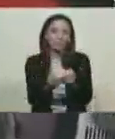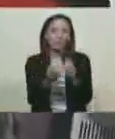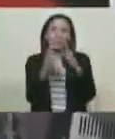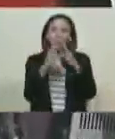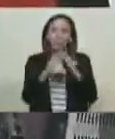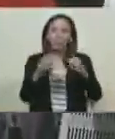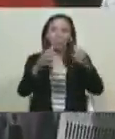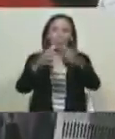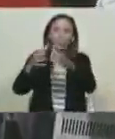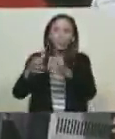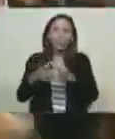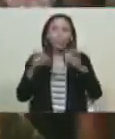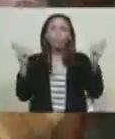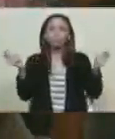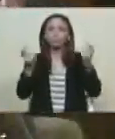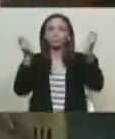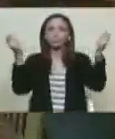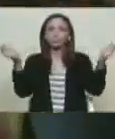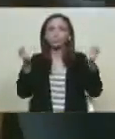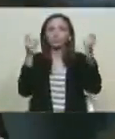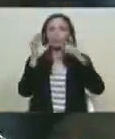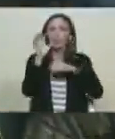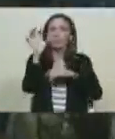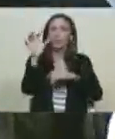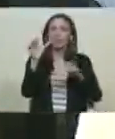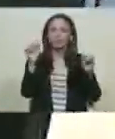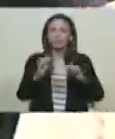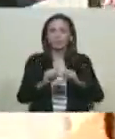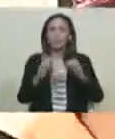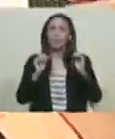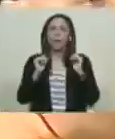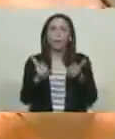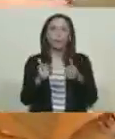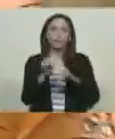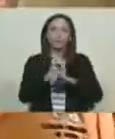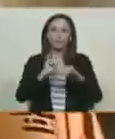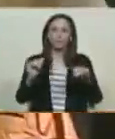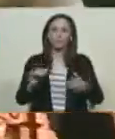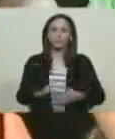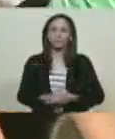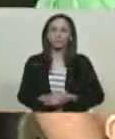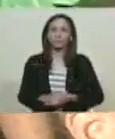comandos de campaña de la patria bolivariana.